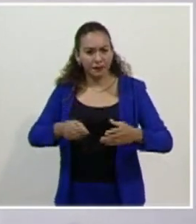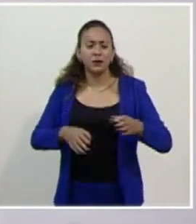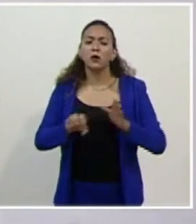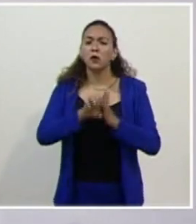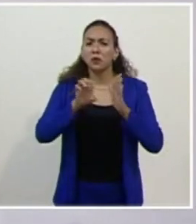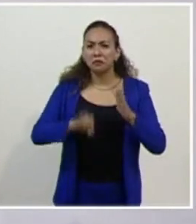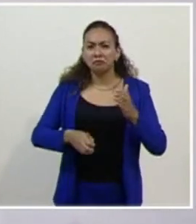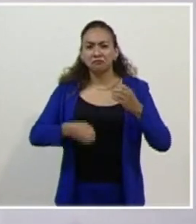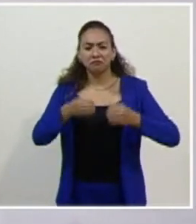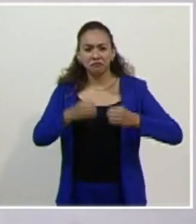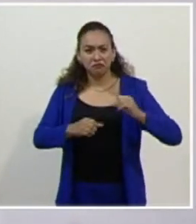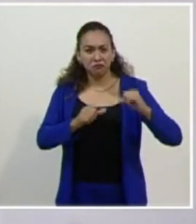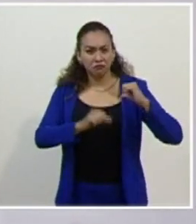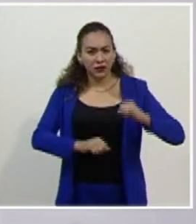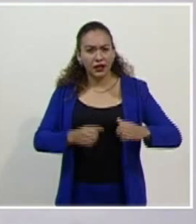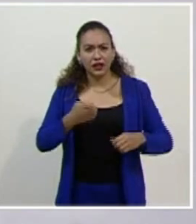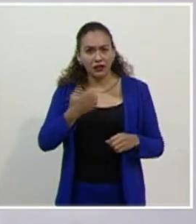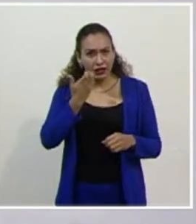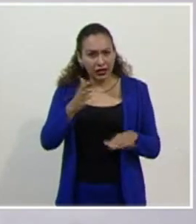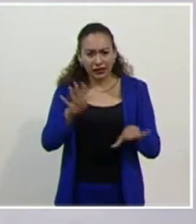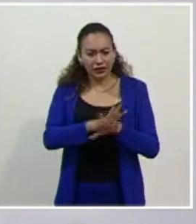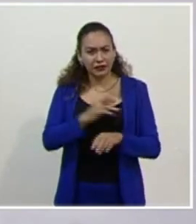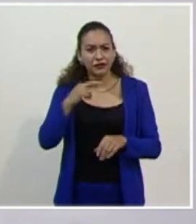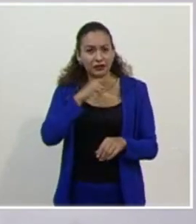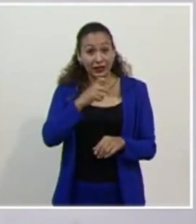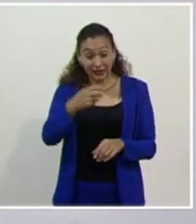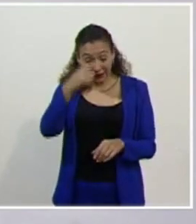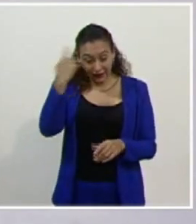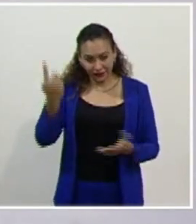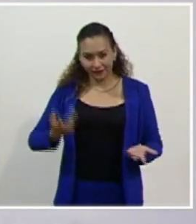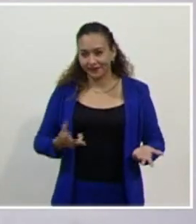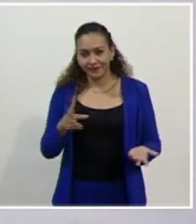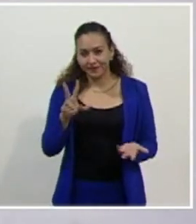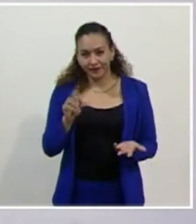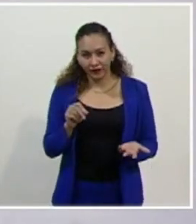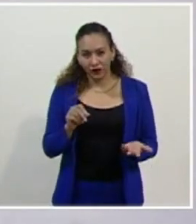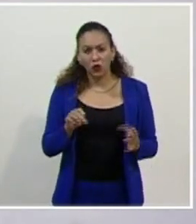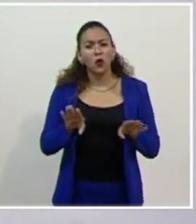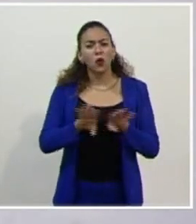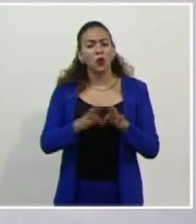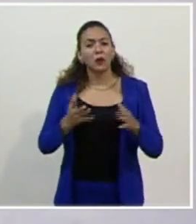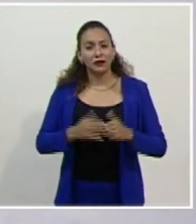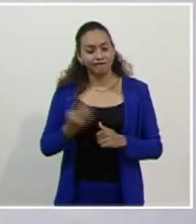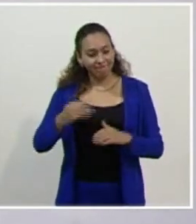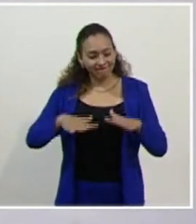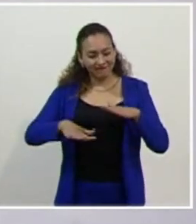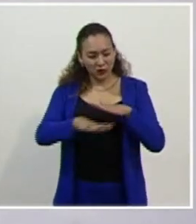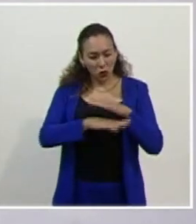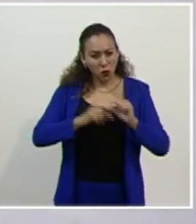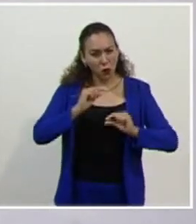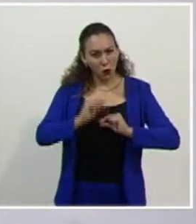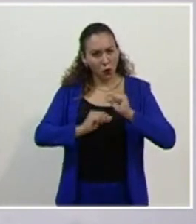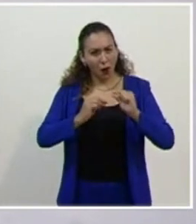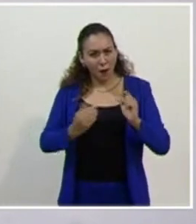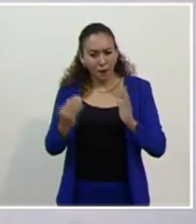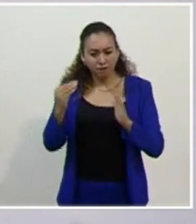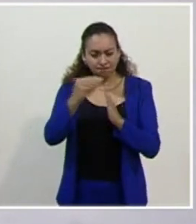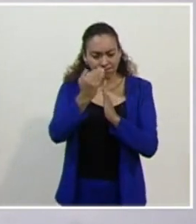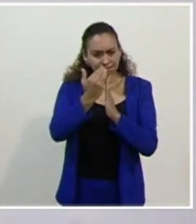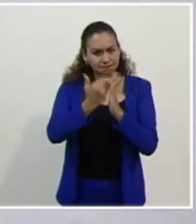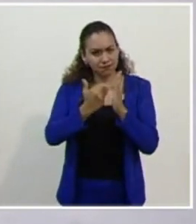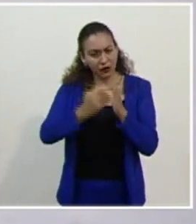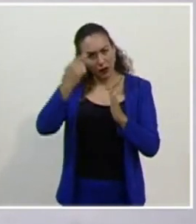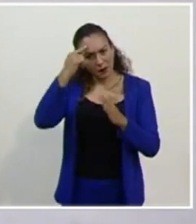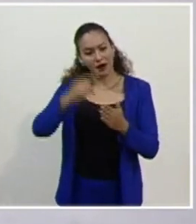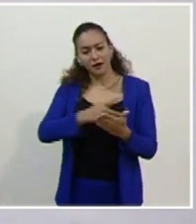podemos caer en la salida fácil, no podemos empezar de cero. El contexto tan complejo que